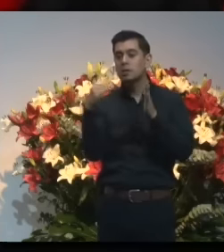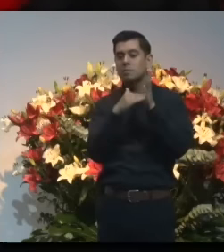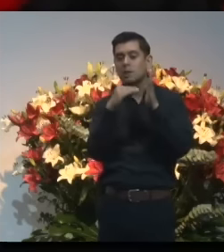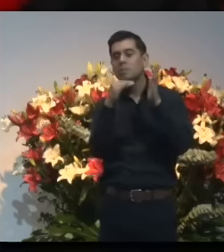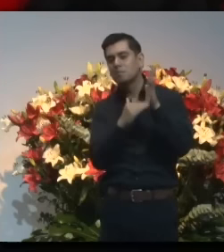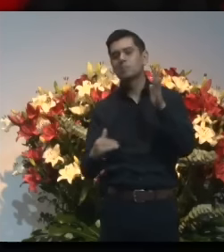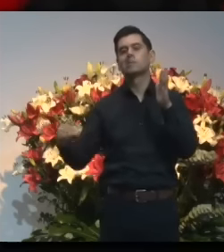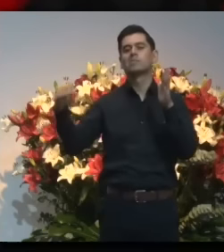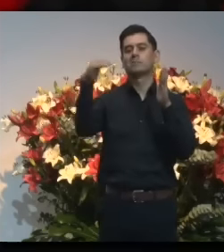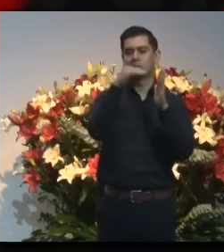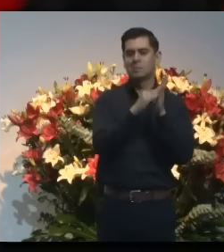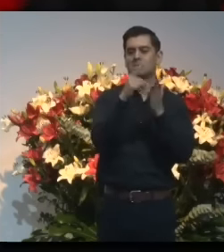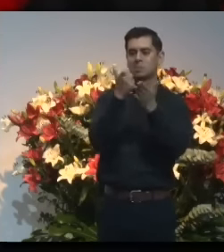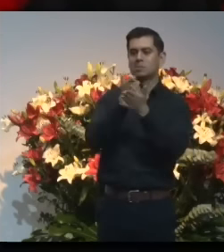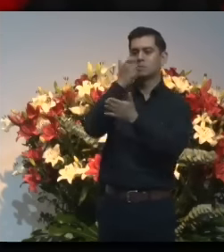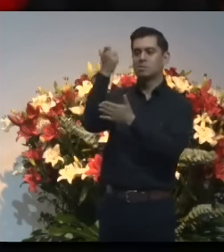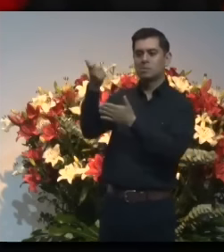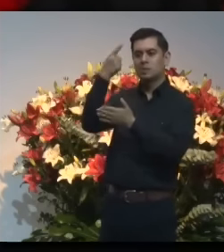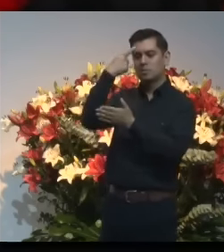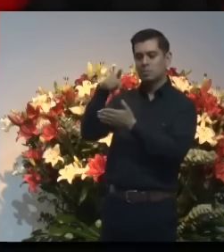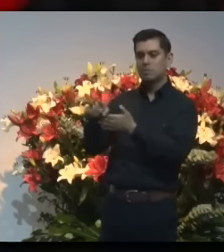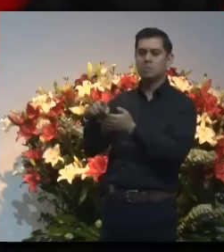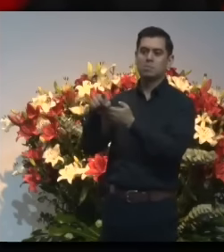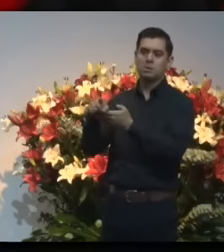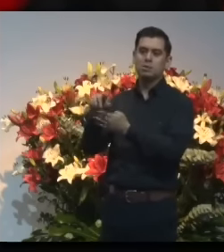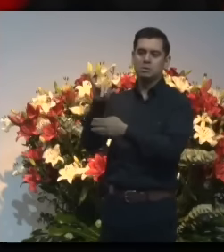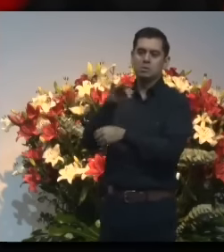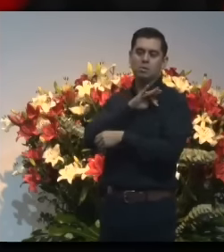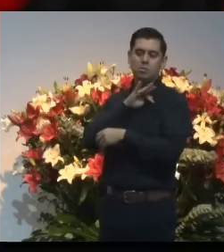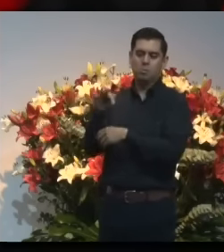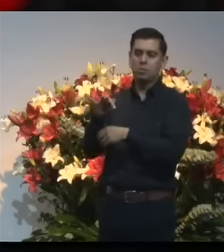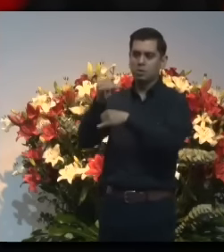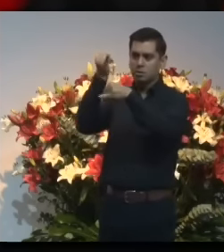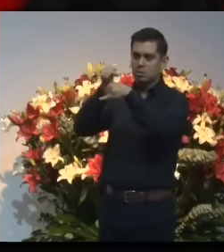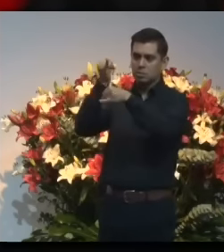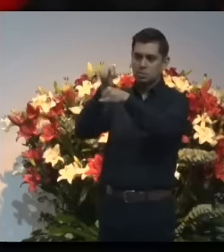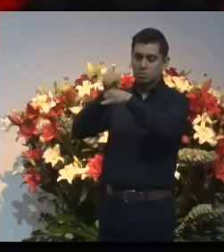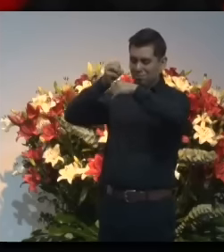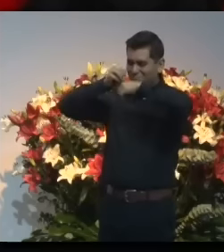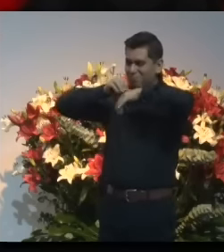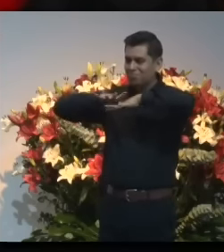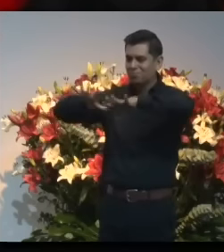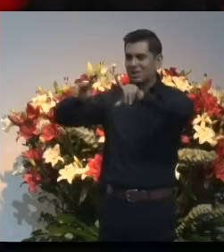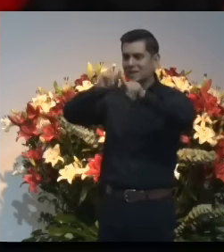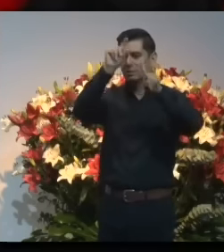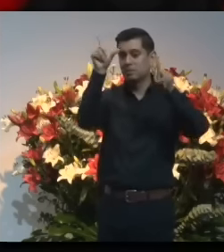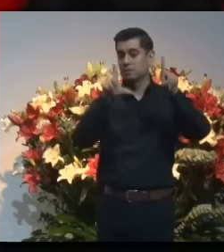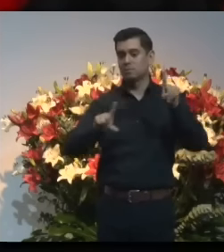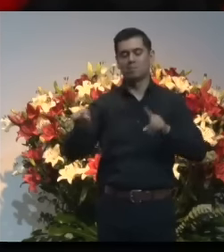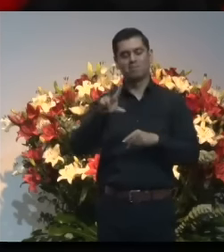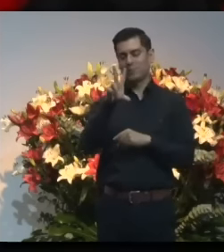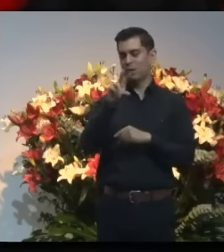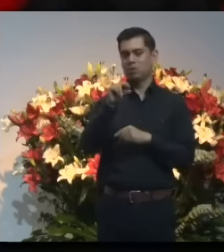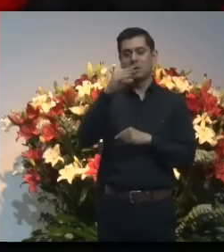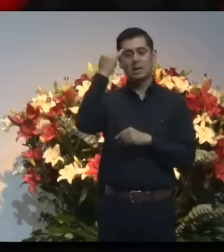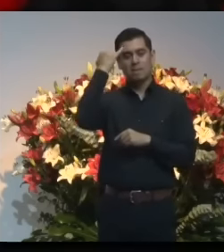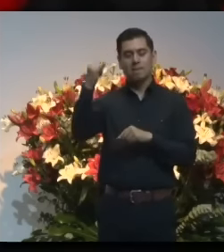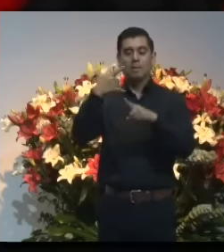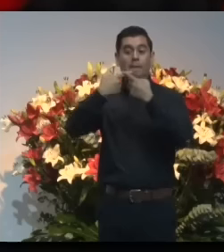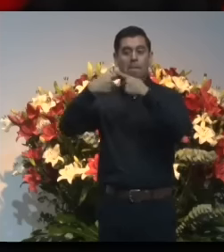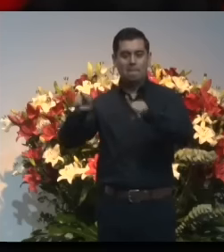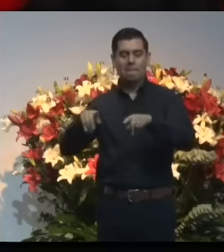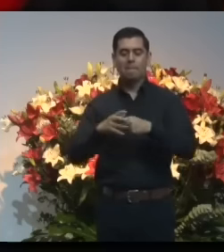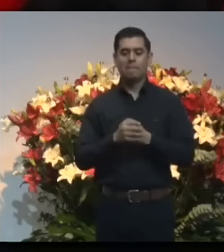través de CFE para tratar de llevar internet y no se ha logrado. Entonces, la idea más bien es dar datos y